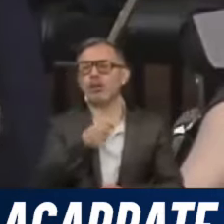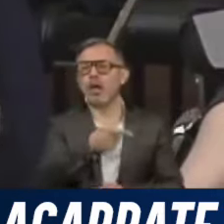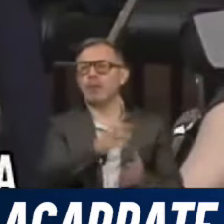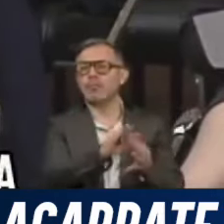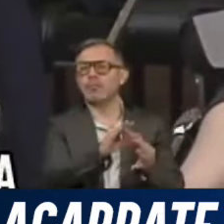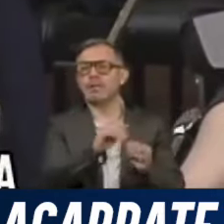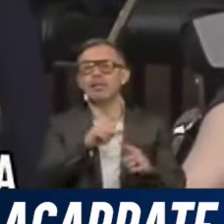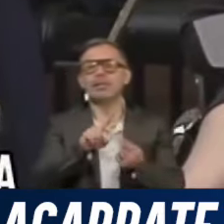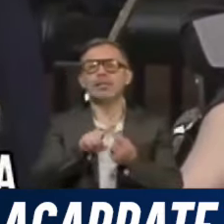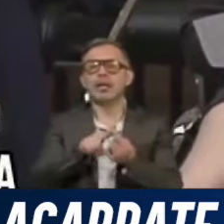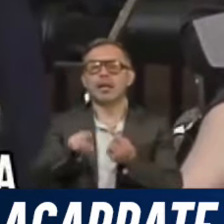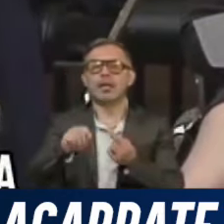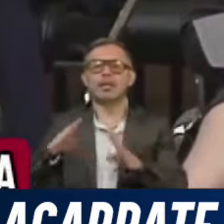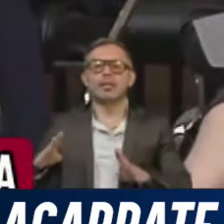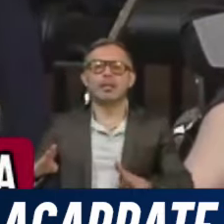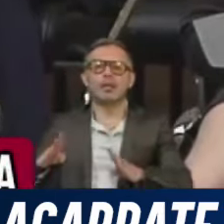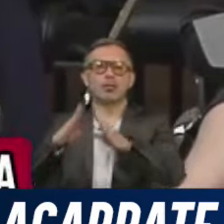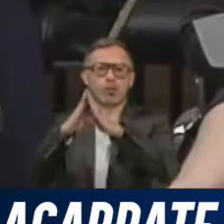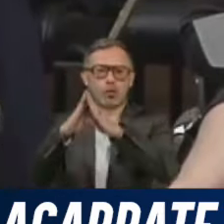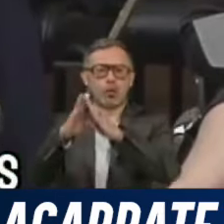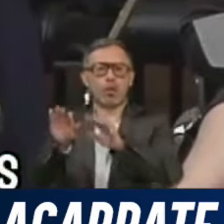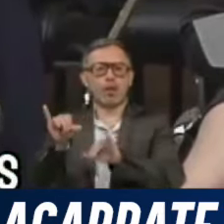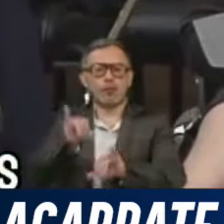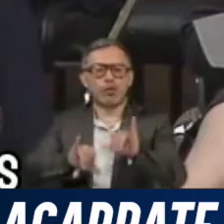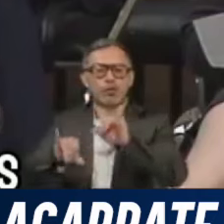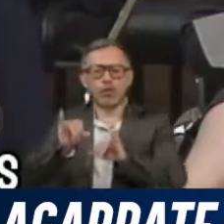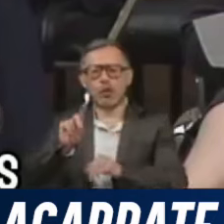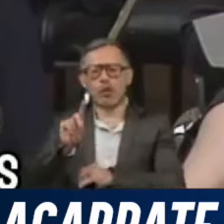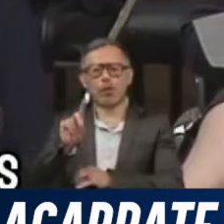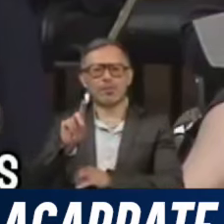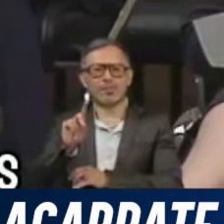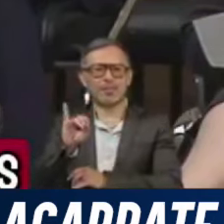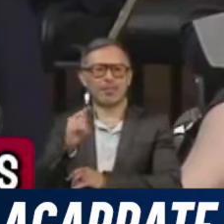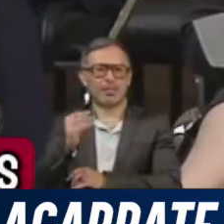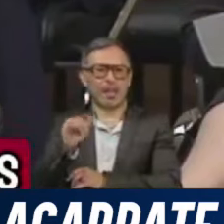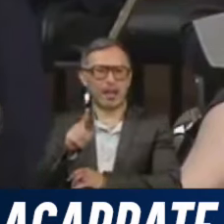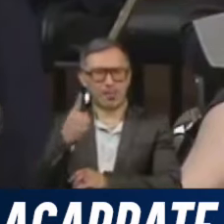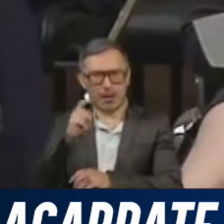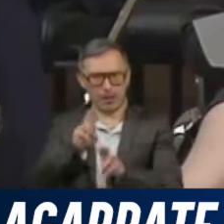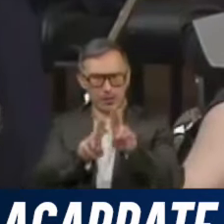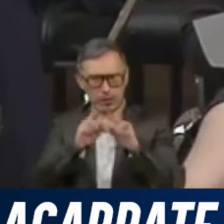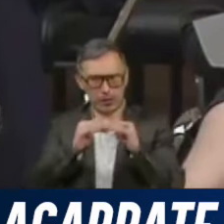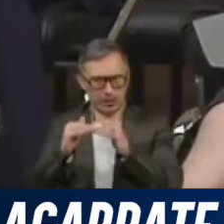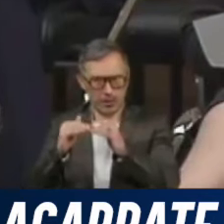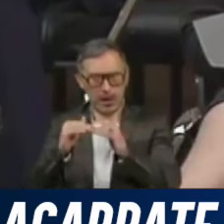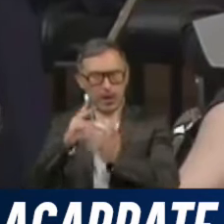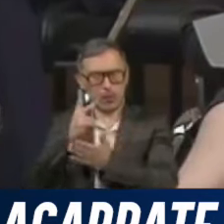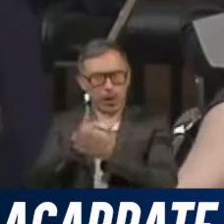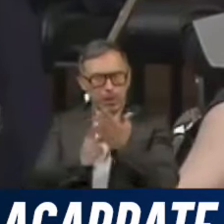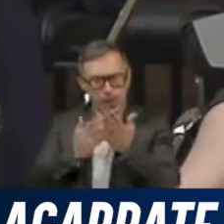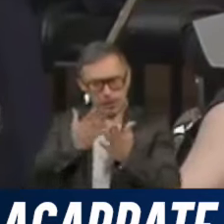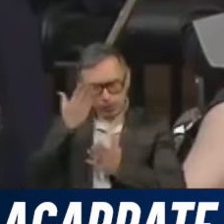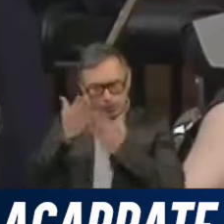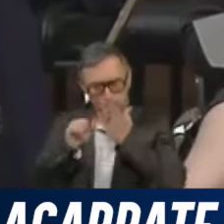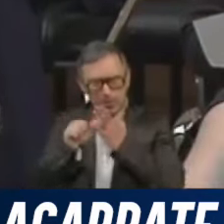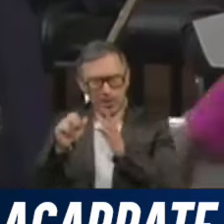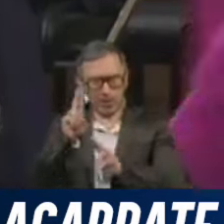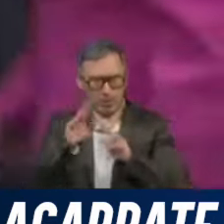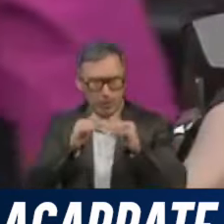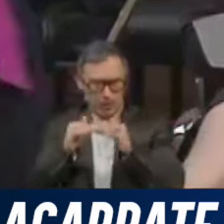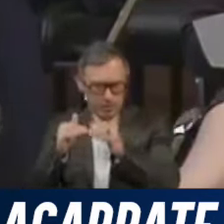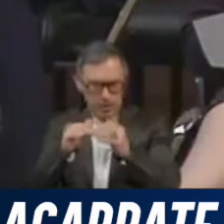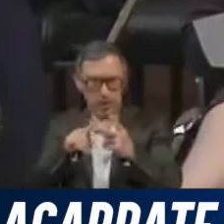tlatelol colap laboratorio digital para la democracia del programa ario de estudios sobre democracia